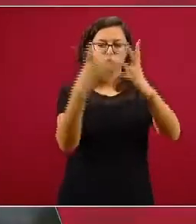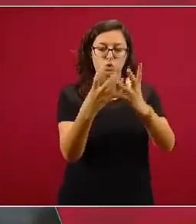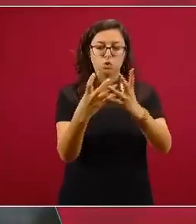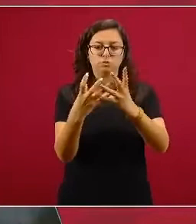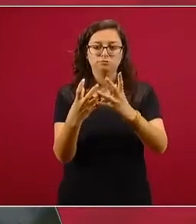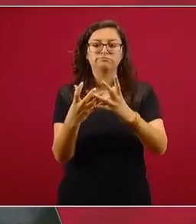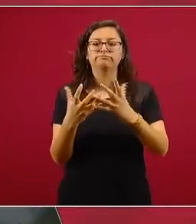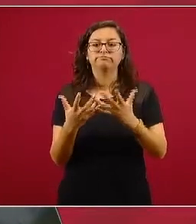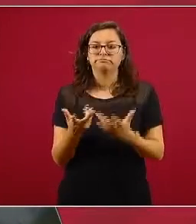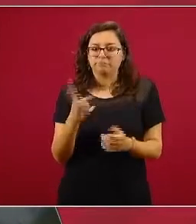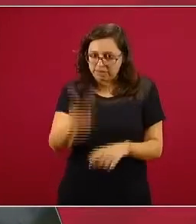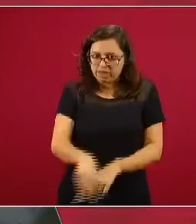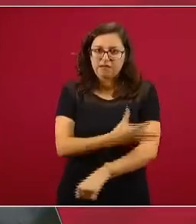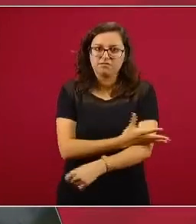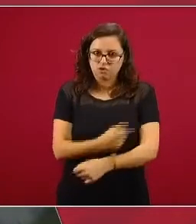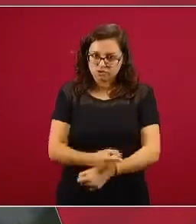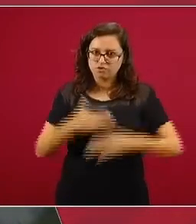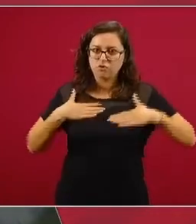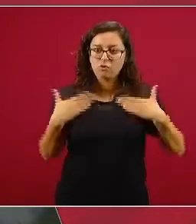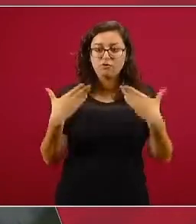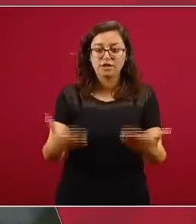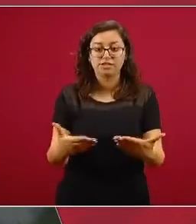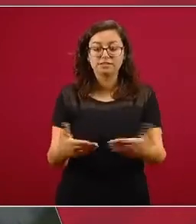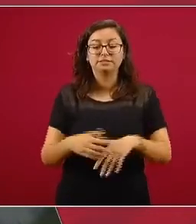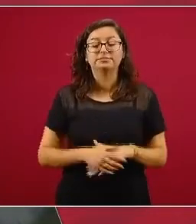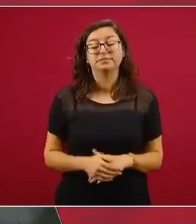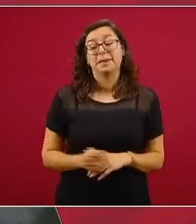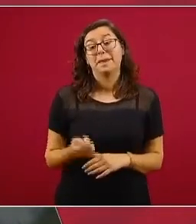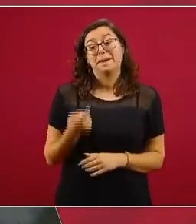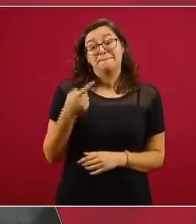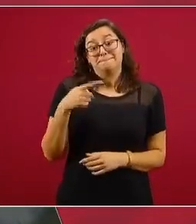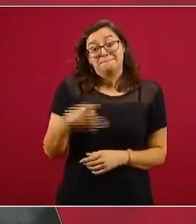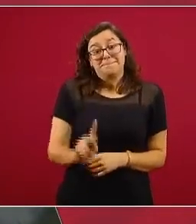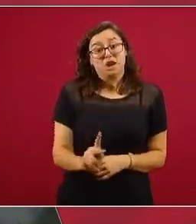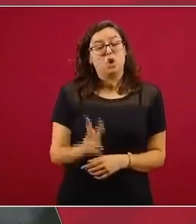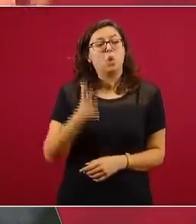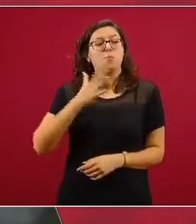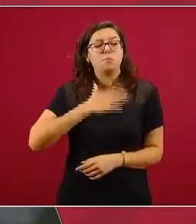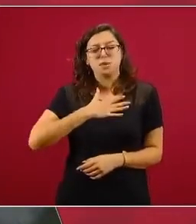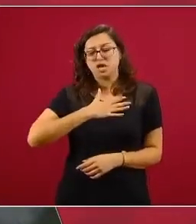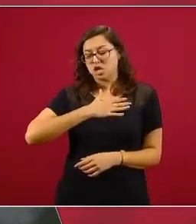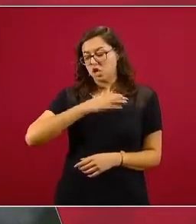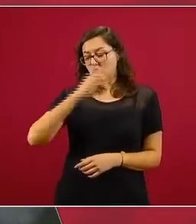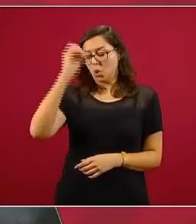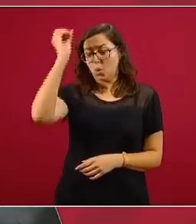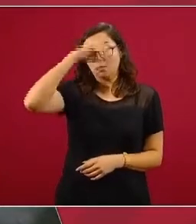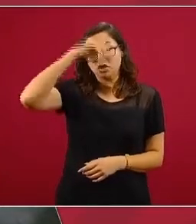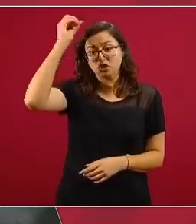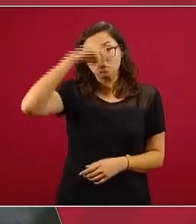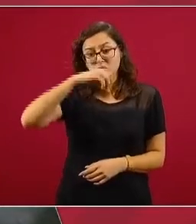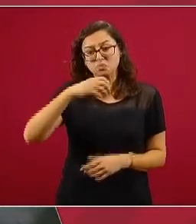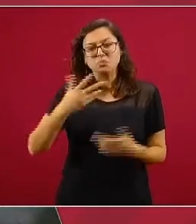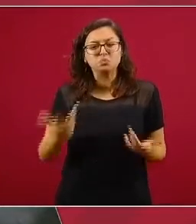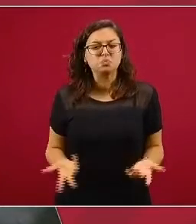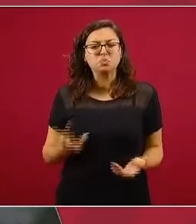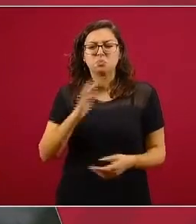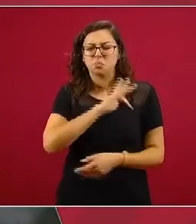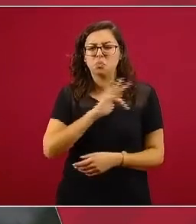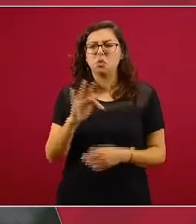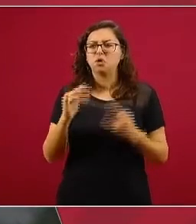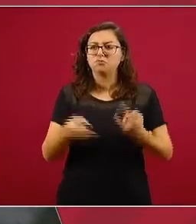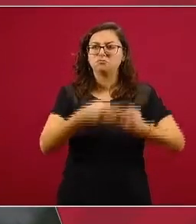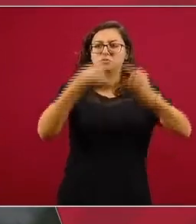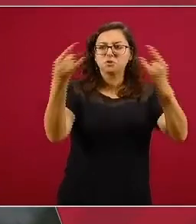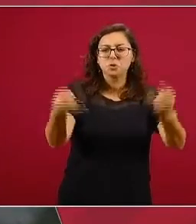tengan credibilidad. Pero comentaba que, desde mi punto de vista, claro que tengo múltiples ejemplos de la historia de la salud pública en México,